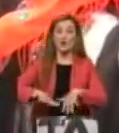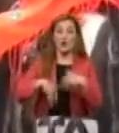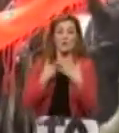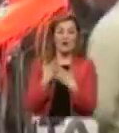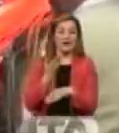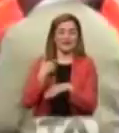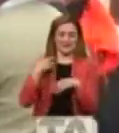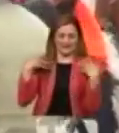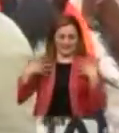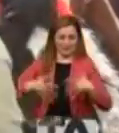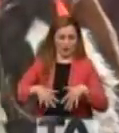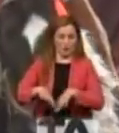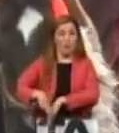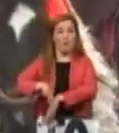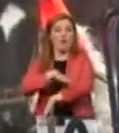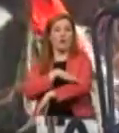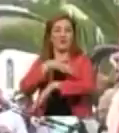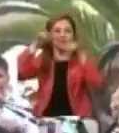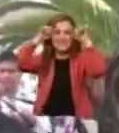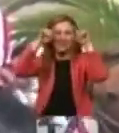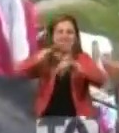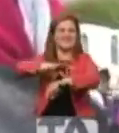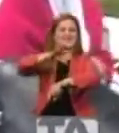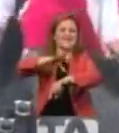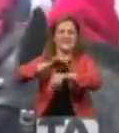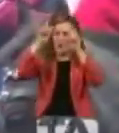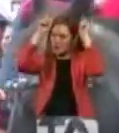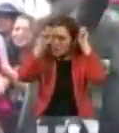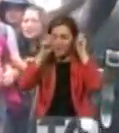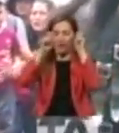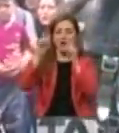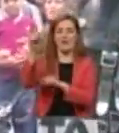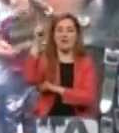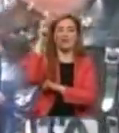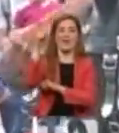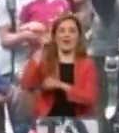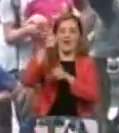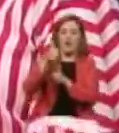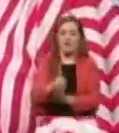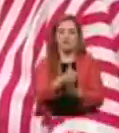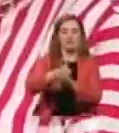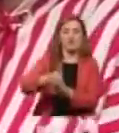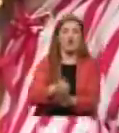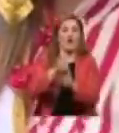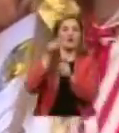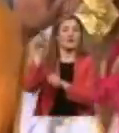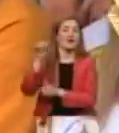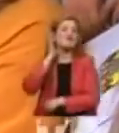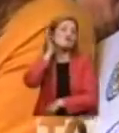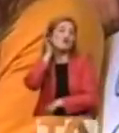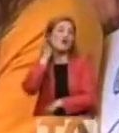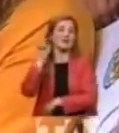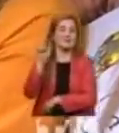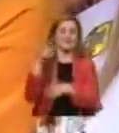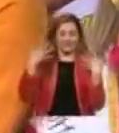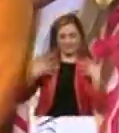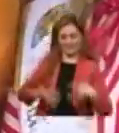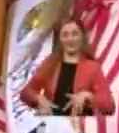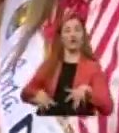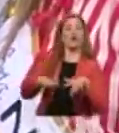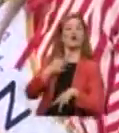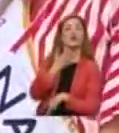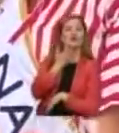lana, zamarras, botas de cuero y sombrero lideraron las comparsas junto a las chagras guarmis, quienes vestían